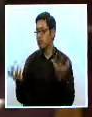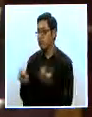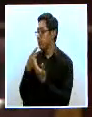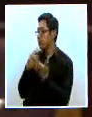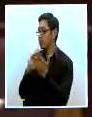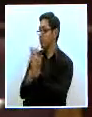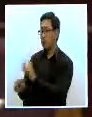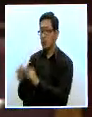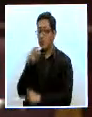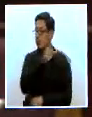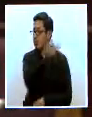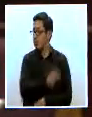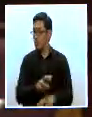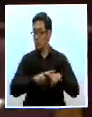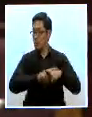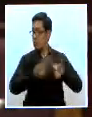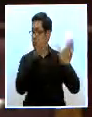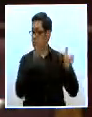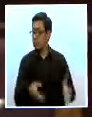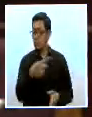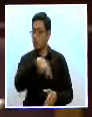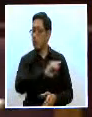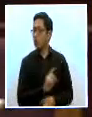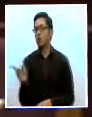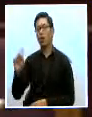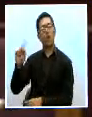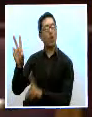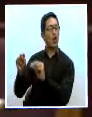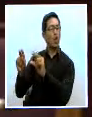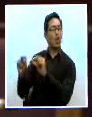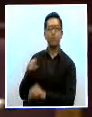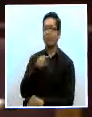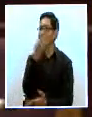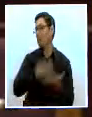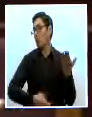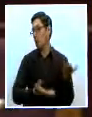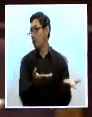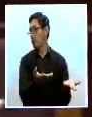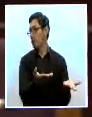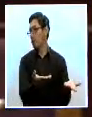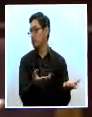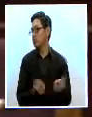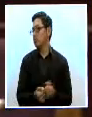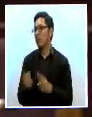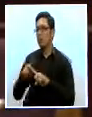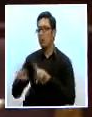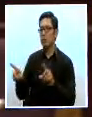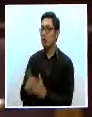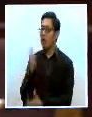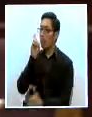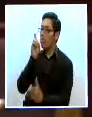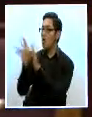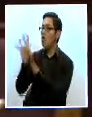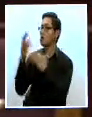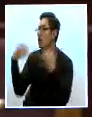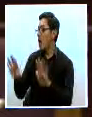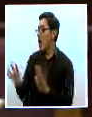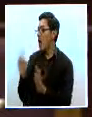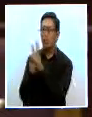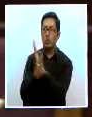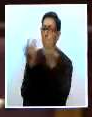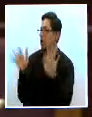al servicio se ha sancionado pero que no quede solamente en la denuncia Fabricio Porque después de que usted denuncia después victimizan a